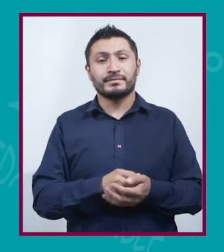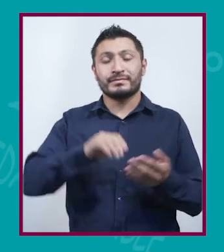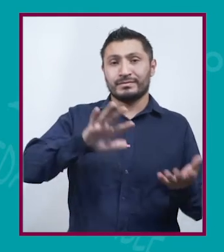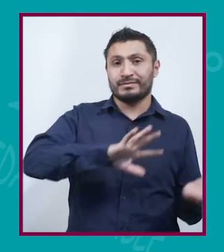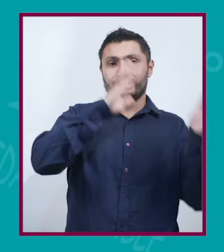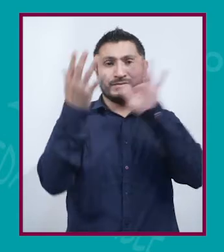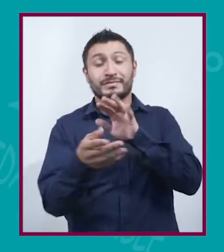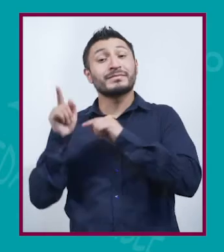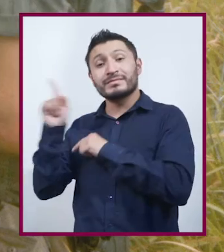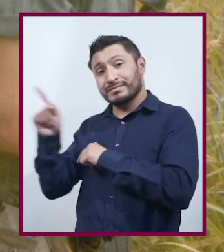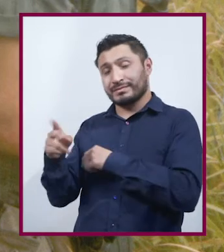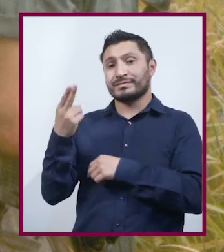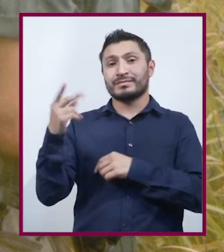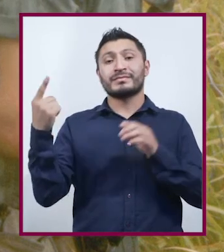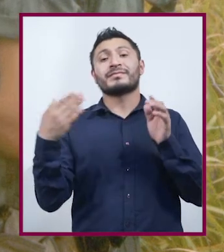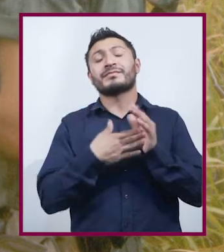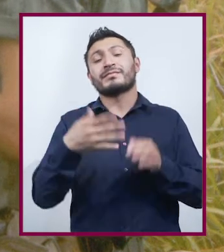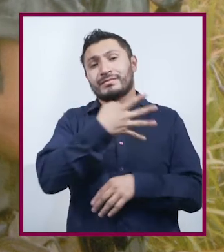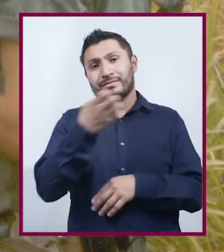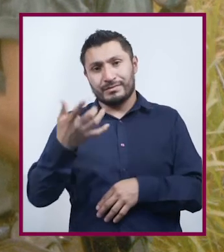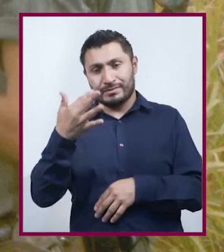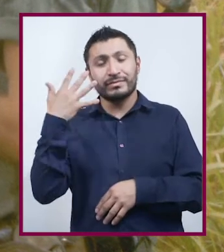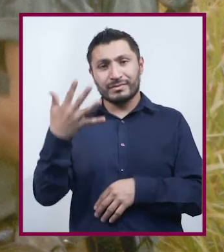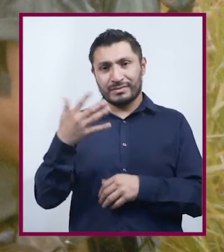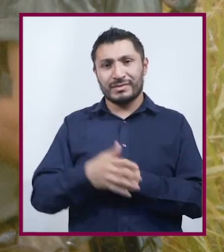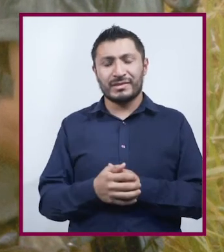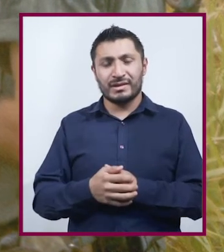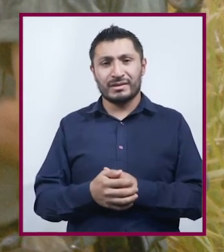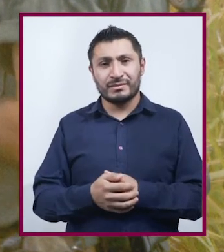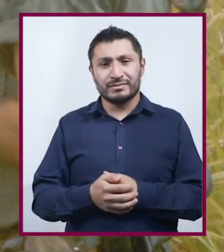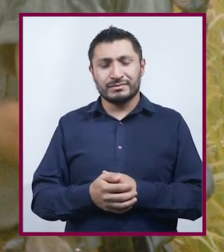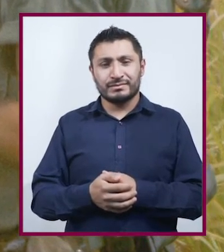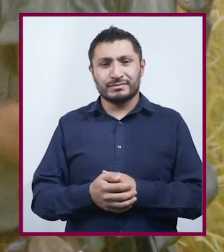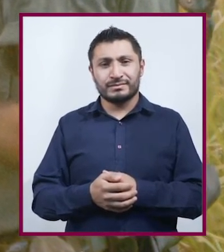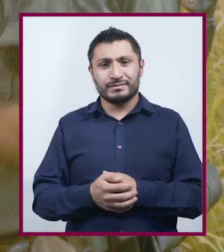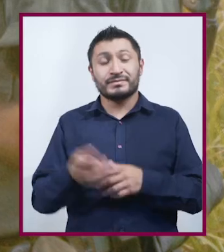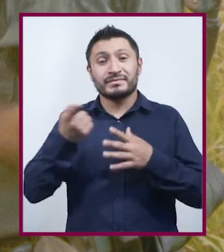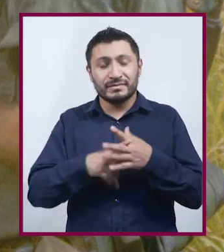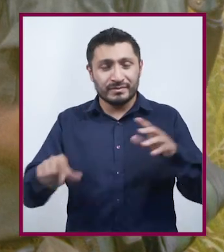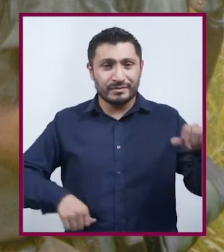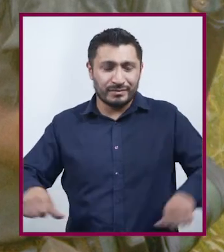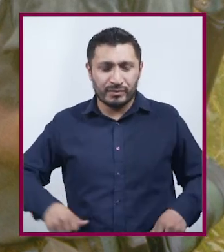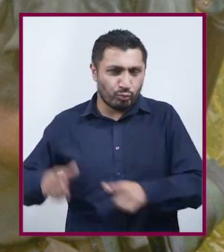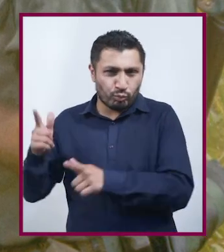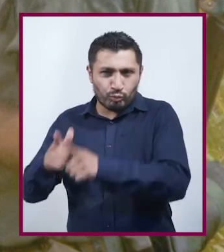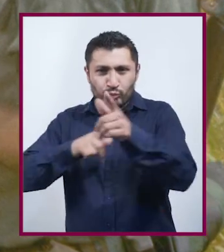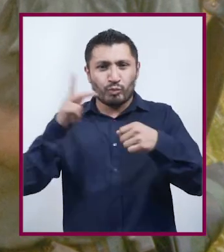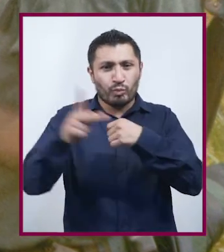en noviembre de 1955, se dieron las primeras acciones armadas en un país llamado